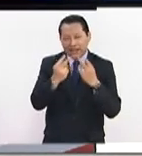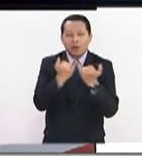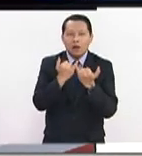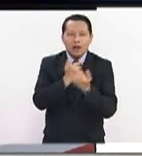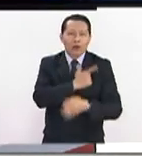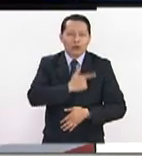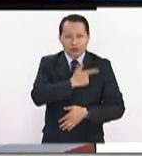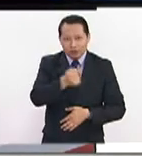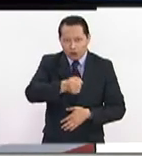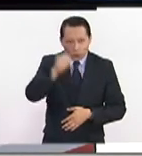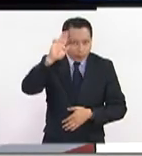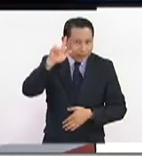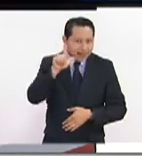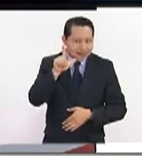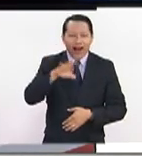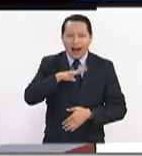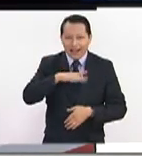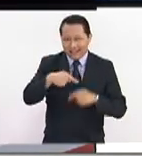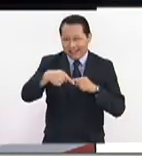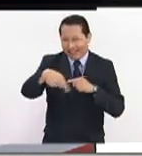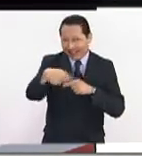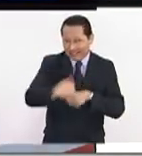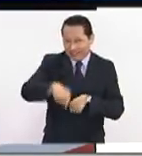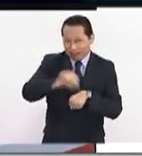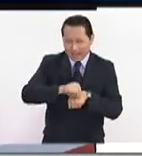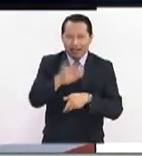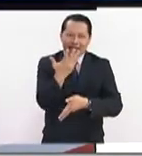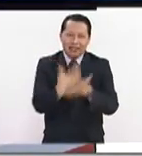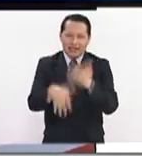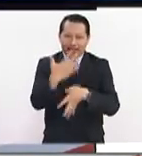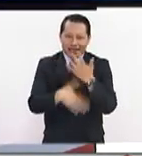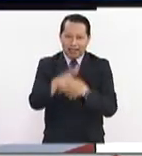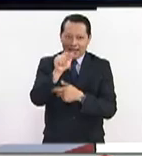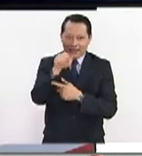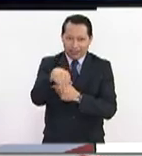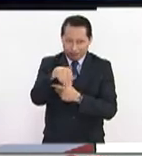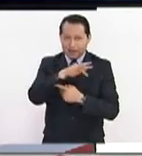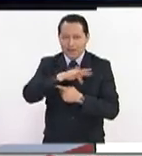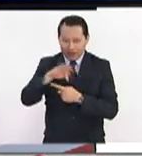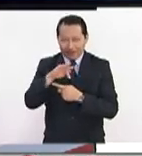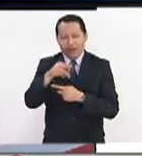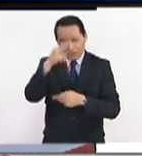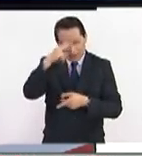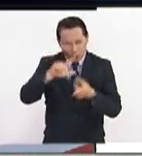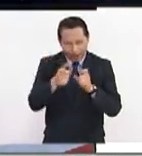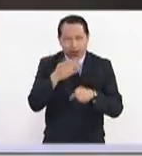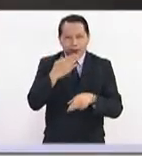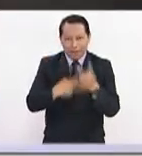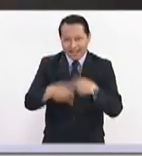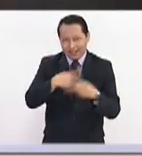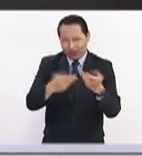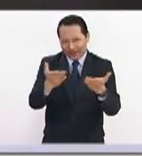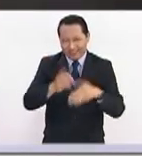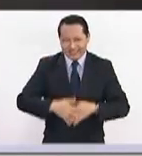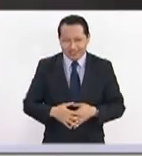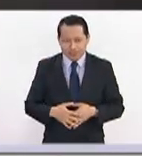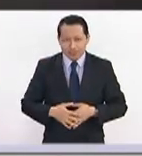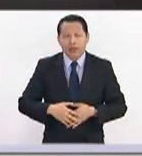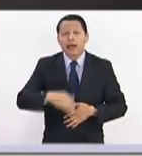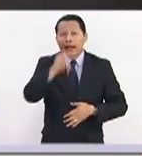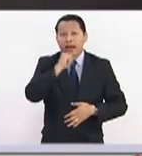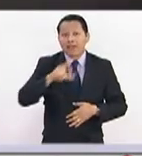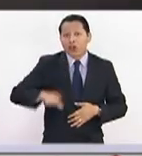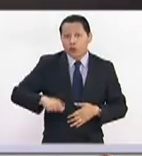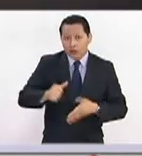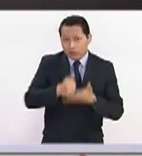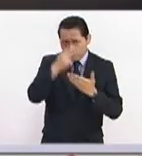Miguel González, quien estará acompañándonos esta semana en la lengua de señas mexicana. Esto es México al Día. Bienvenido. El jefe de gobierno